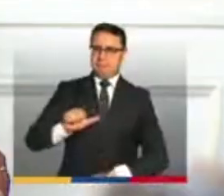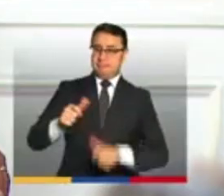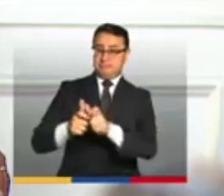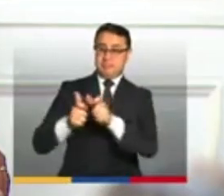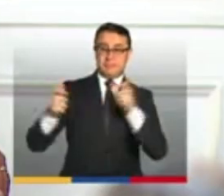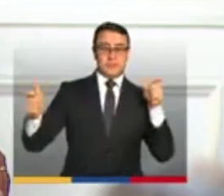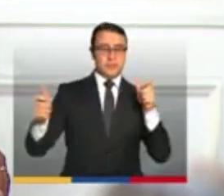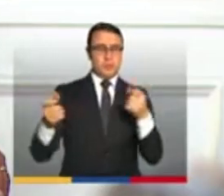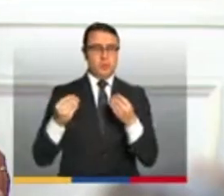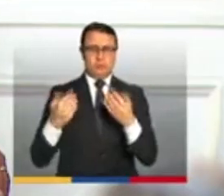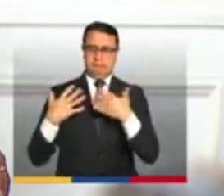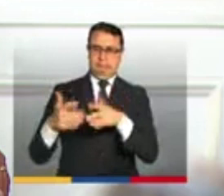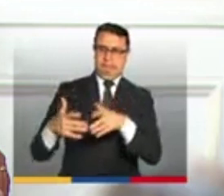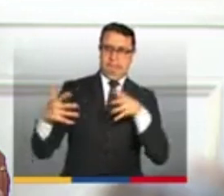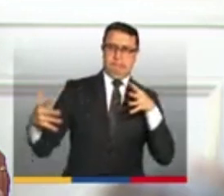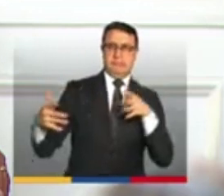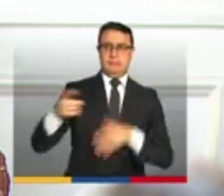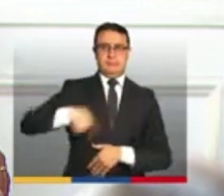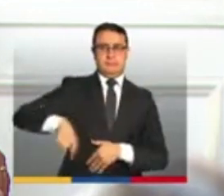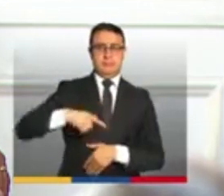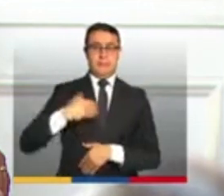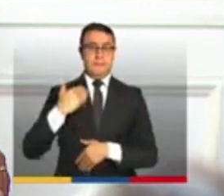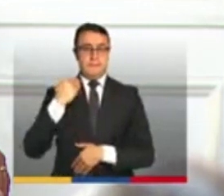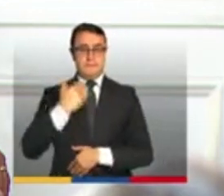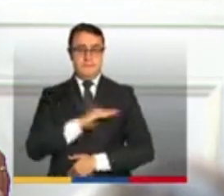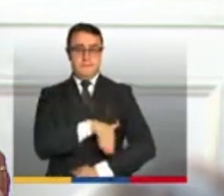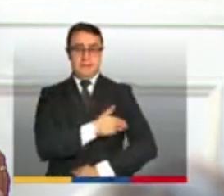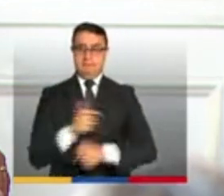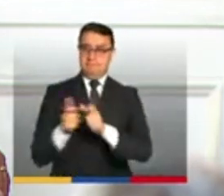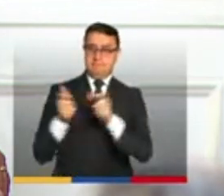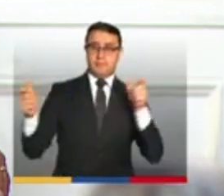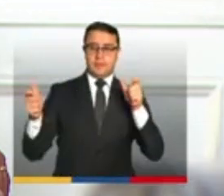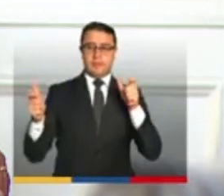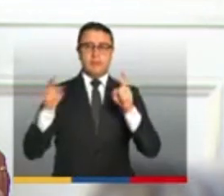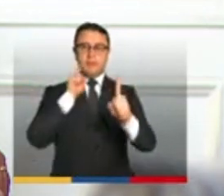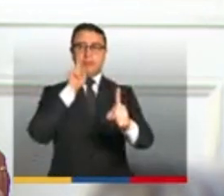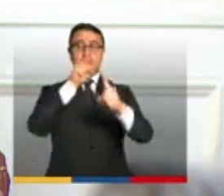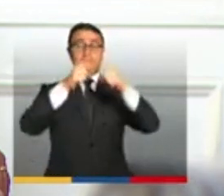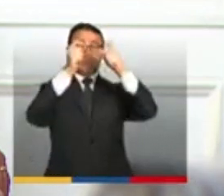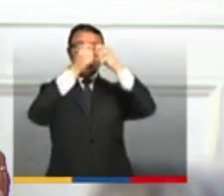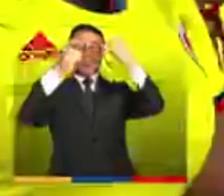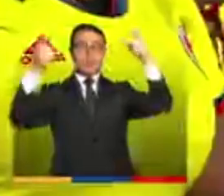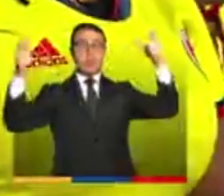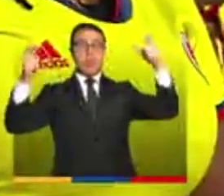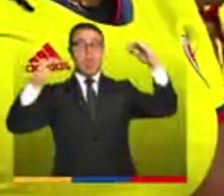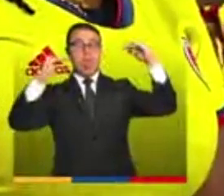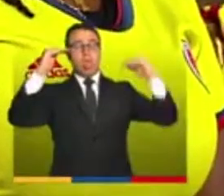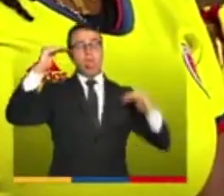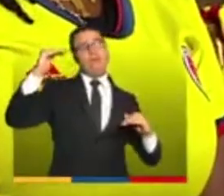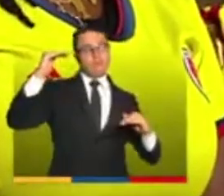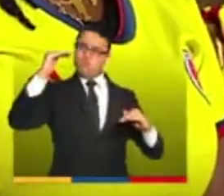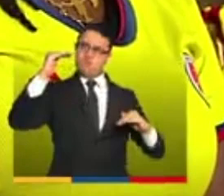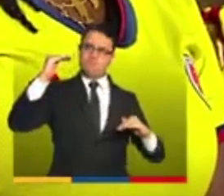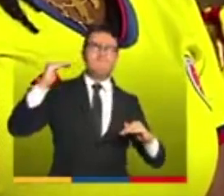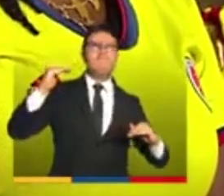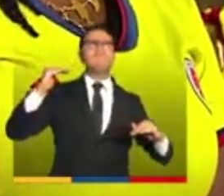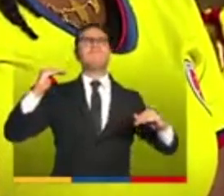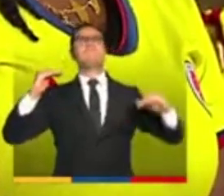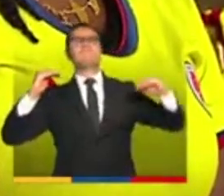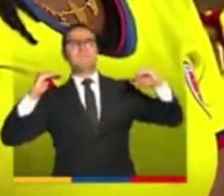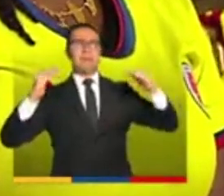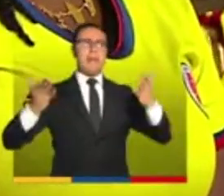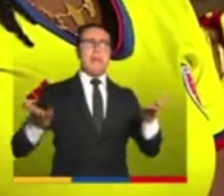son muchas, de intentar que este Estado equilibre y logre igualdad, que